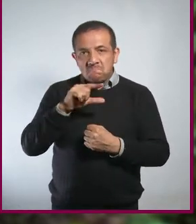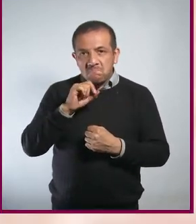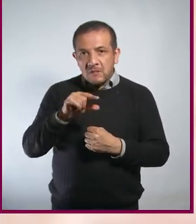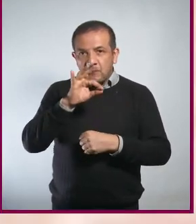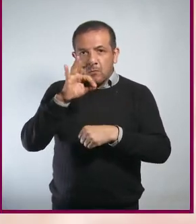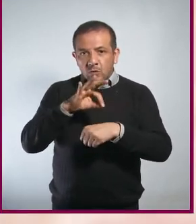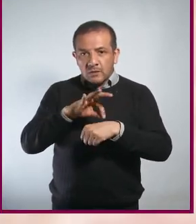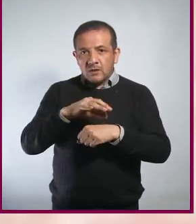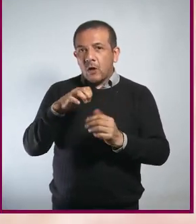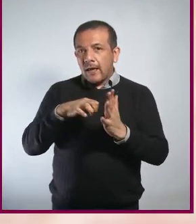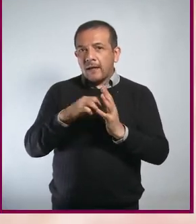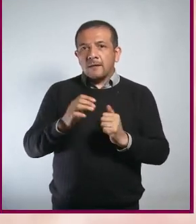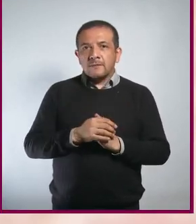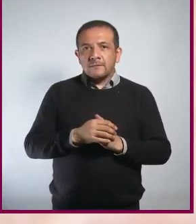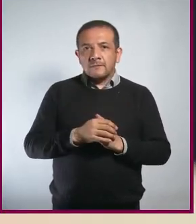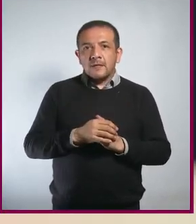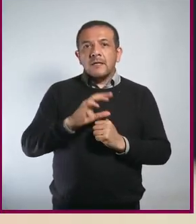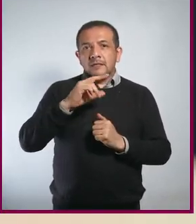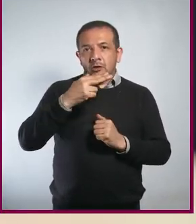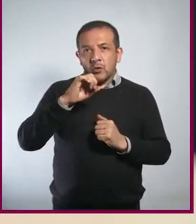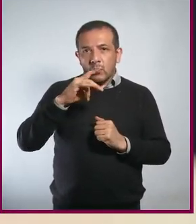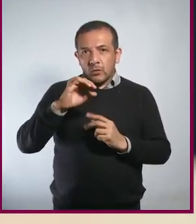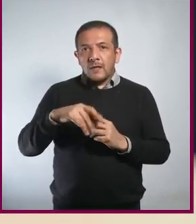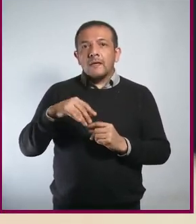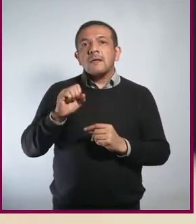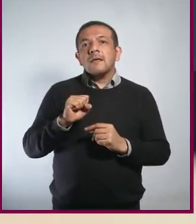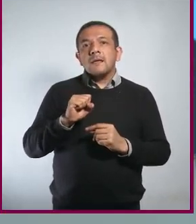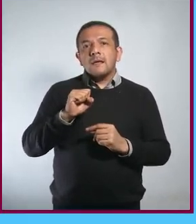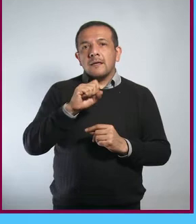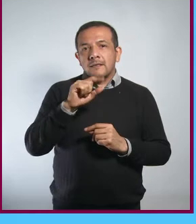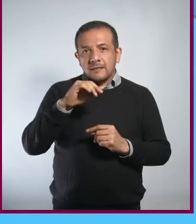mosquito, como el chikungunya y Zika.